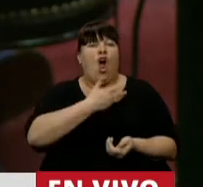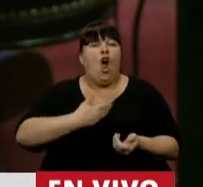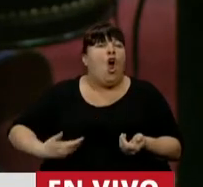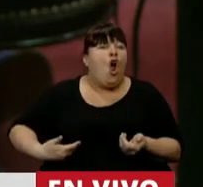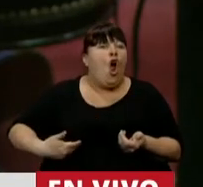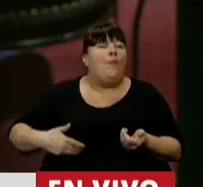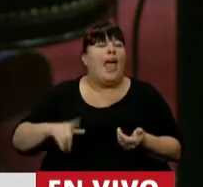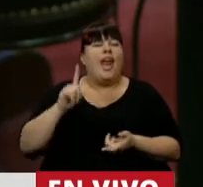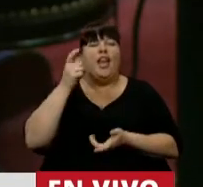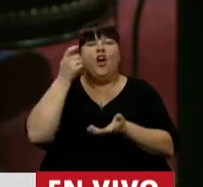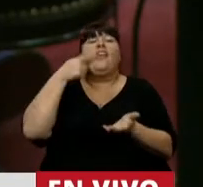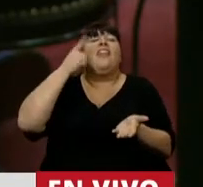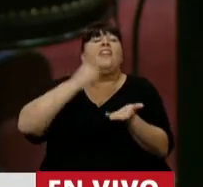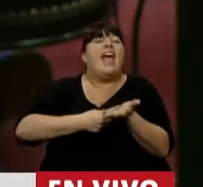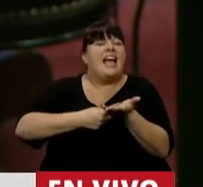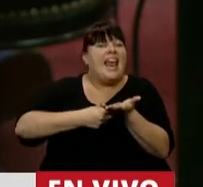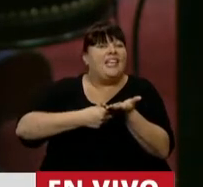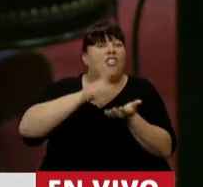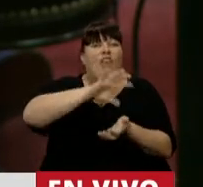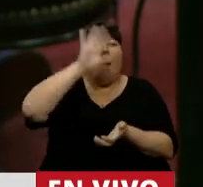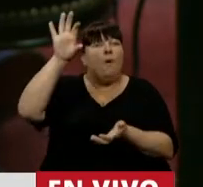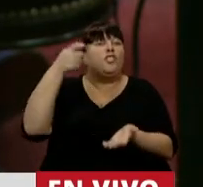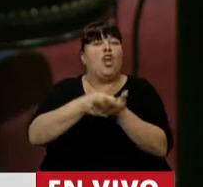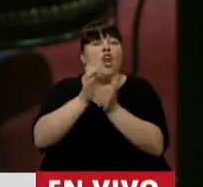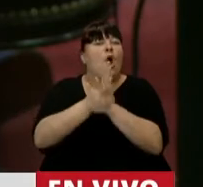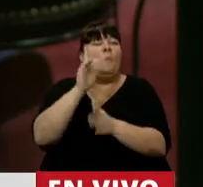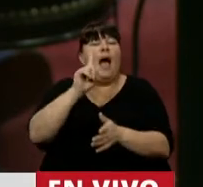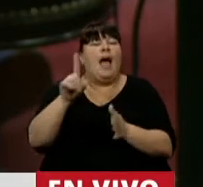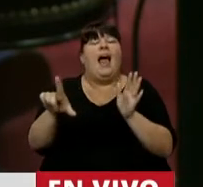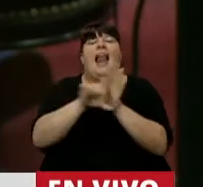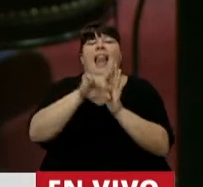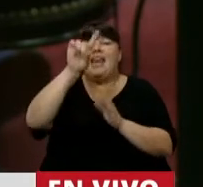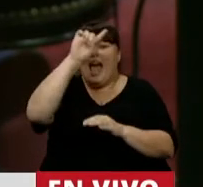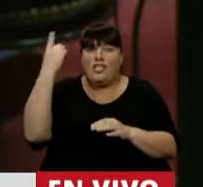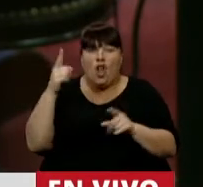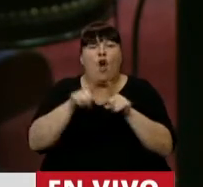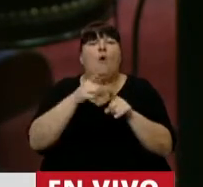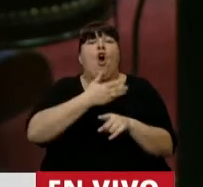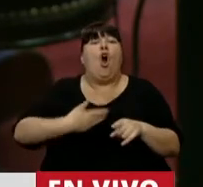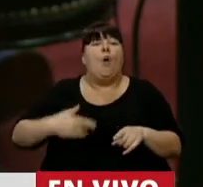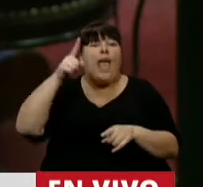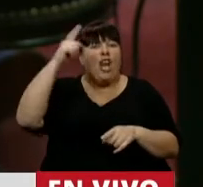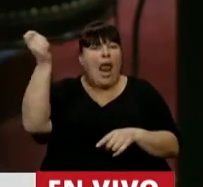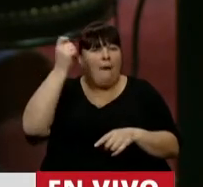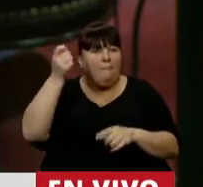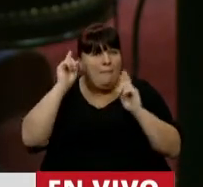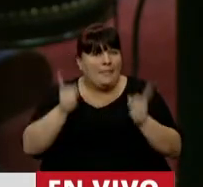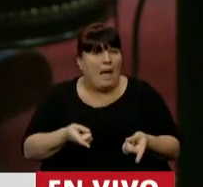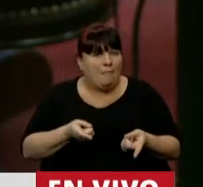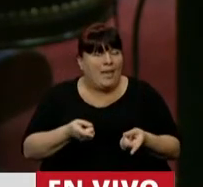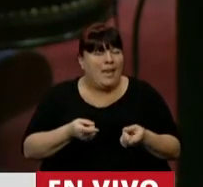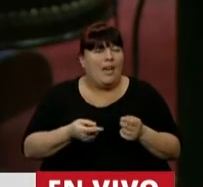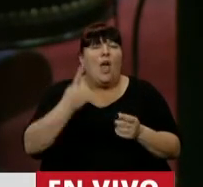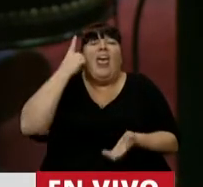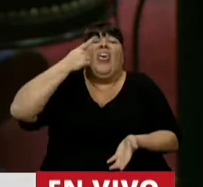gobiernos que se han eximido por decretos provinciales de las leyes nacionales, como es el gobierno de La Pampa, donde